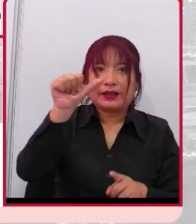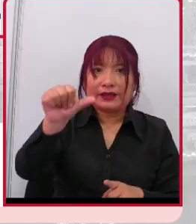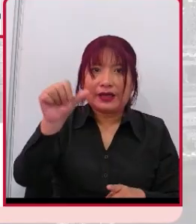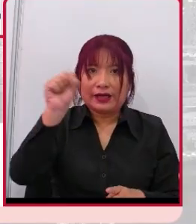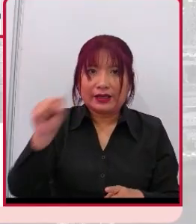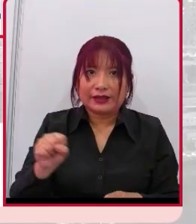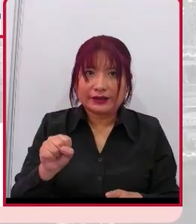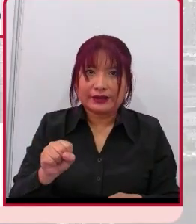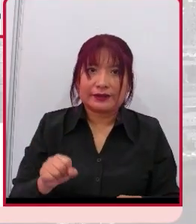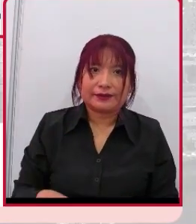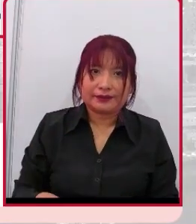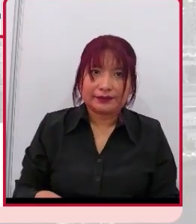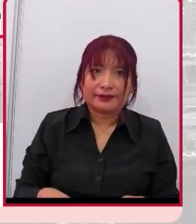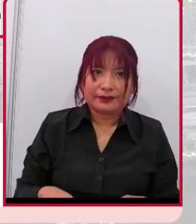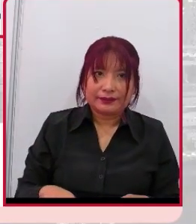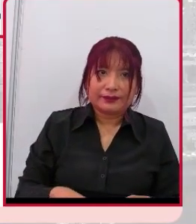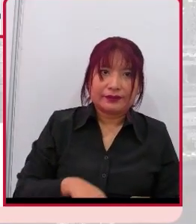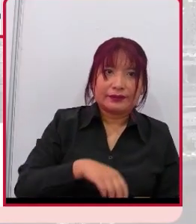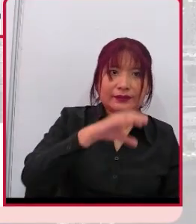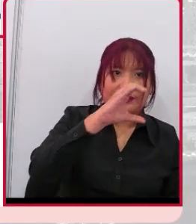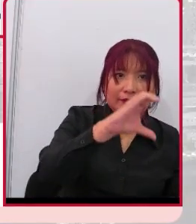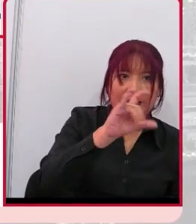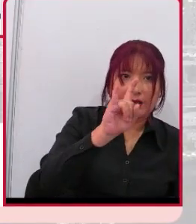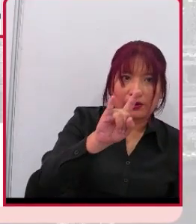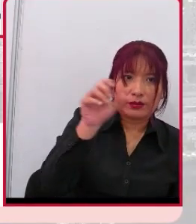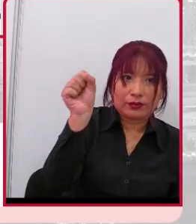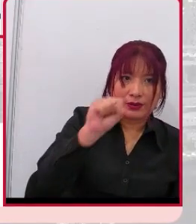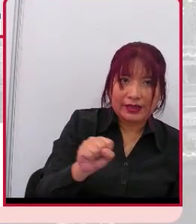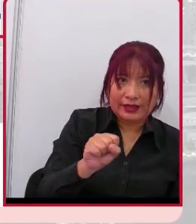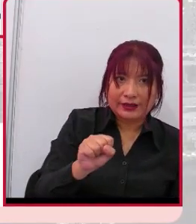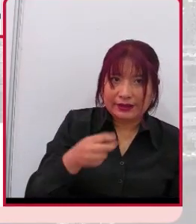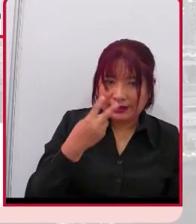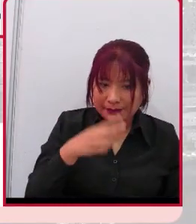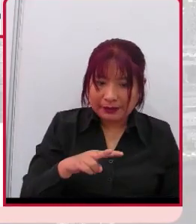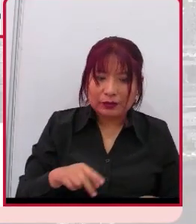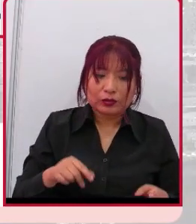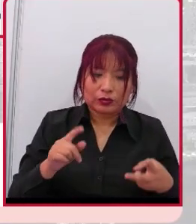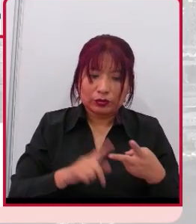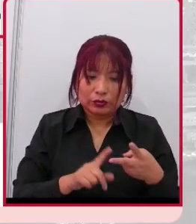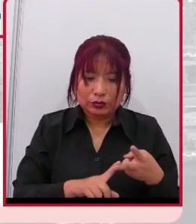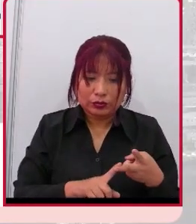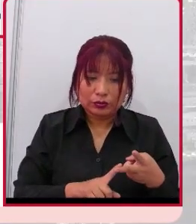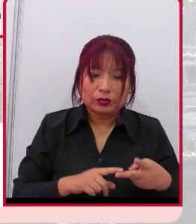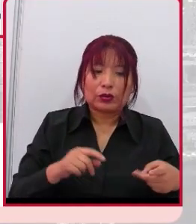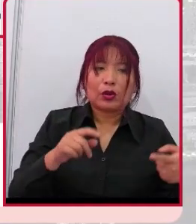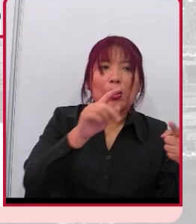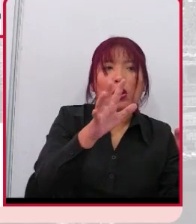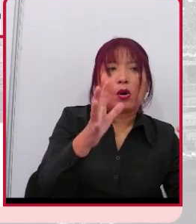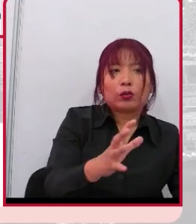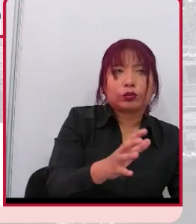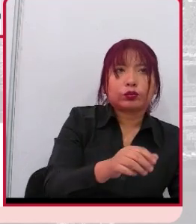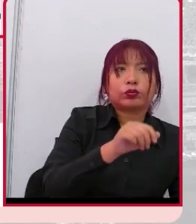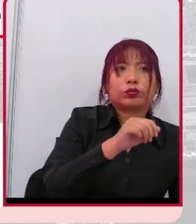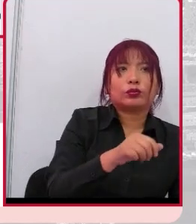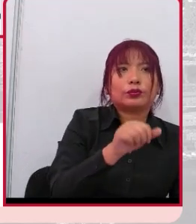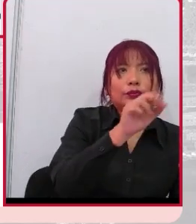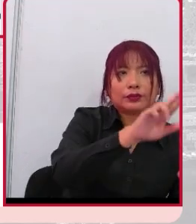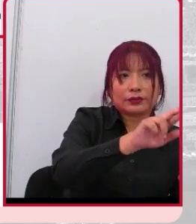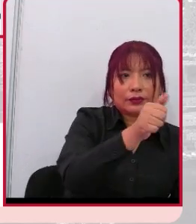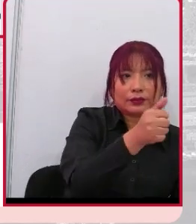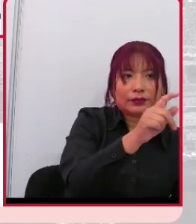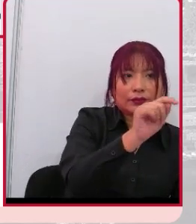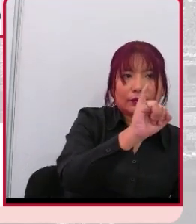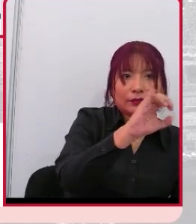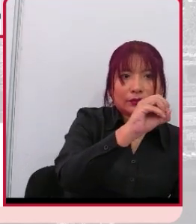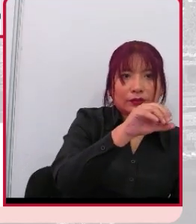2.54. Sin embargo, encontramos que a través de esta caracterización química, la muestra número 1 tenía un ratio de 4, muy por